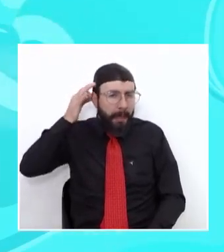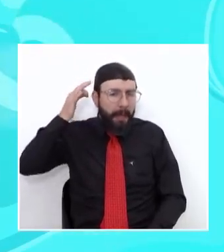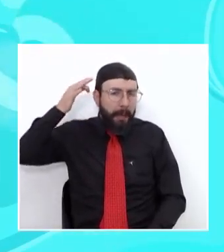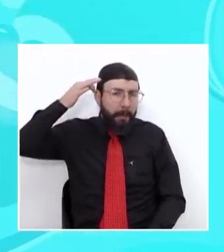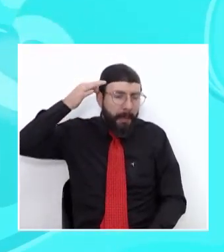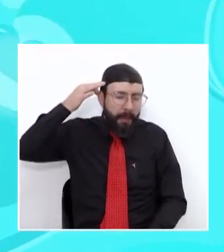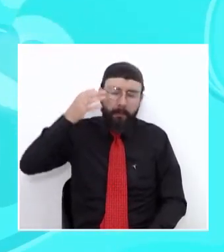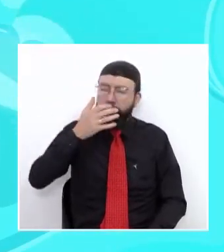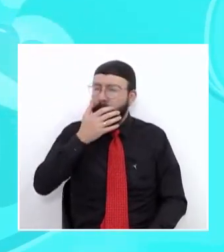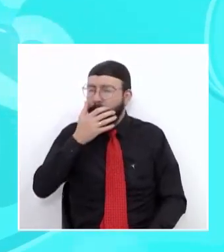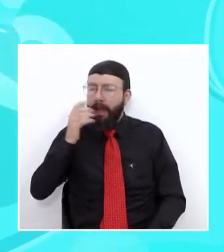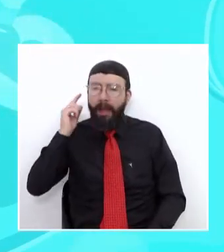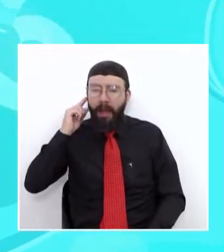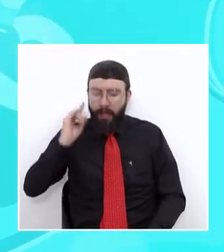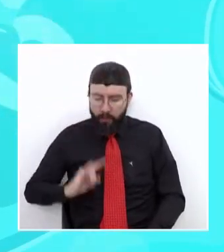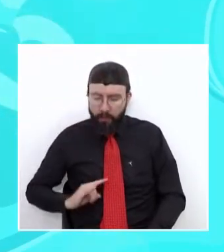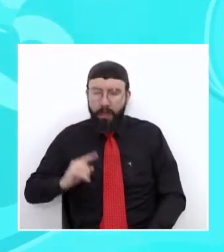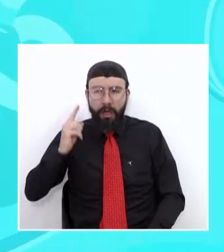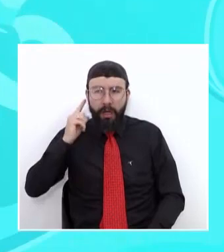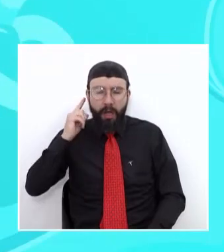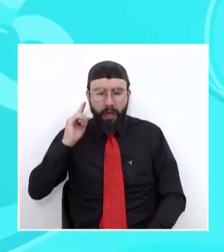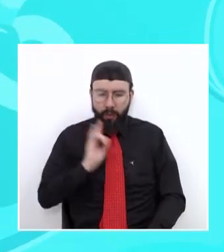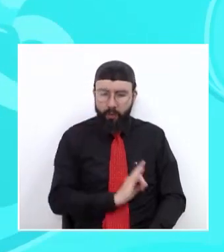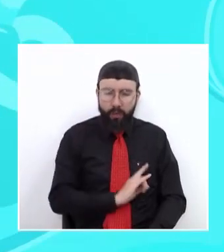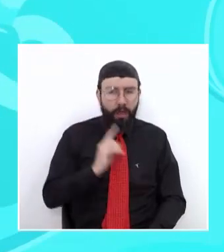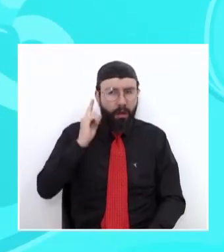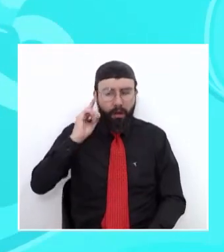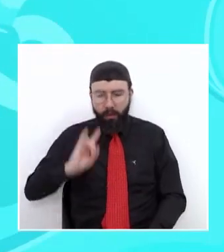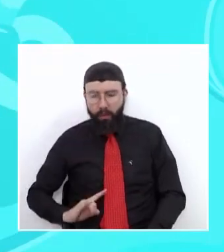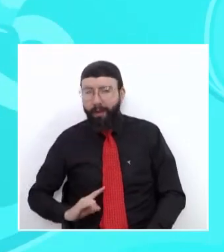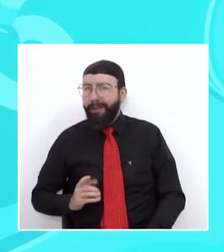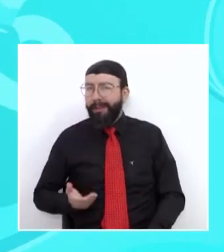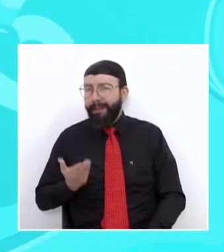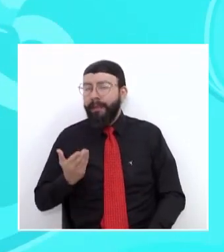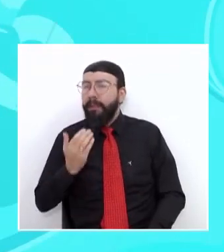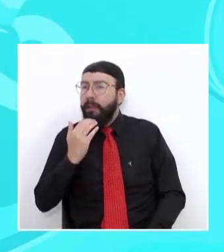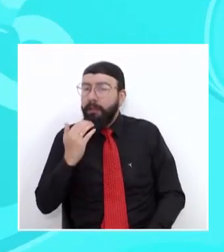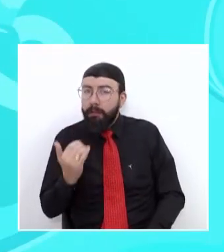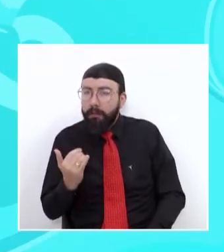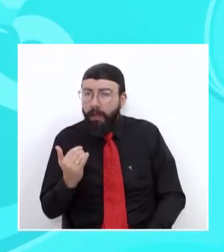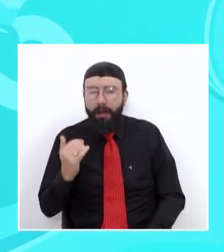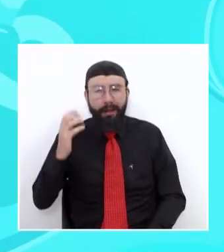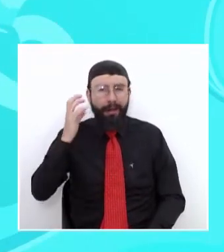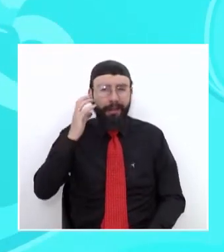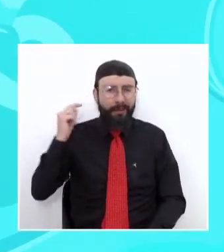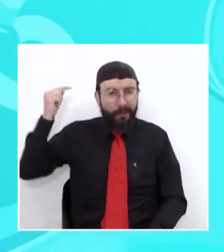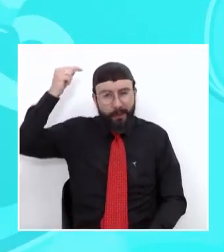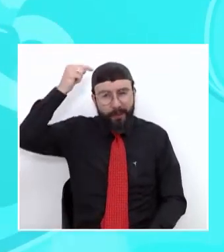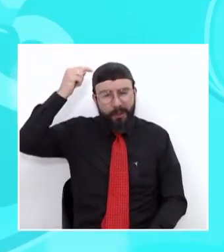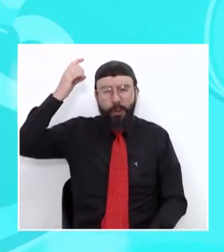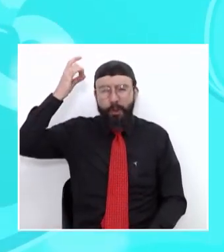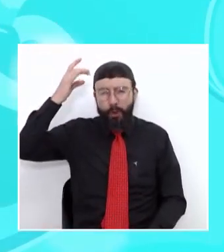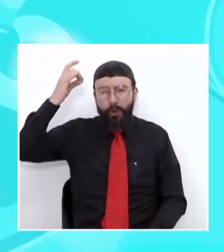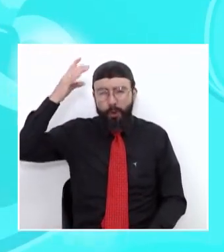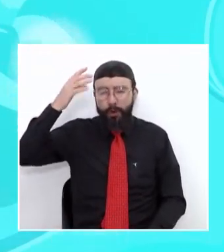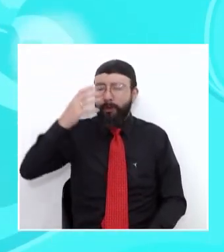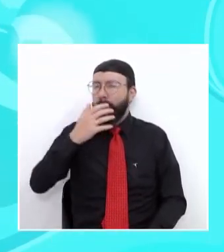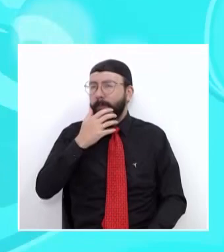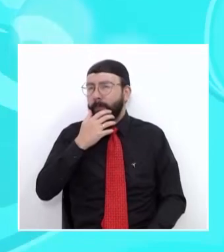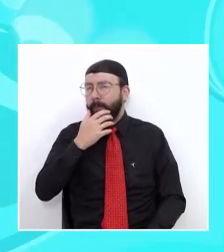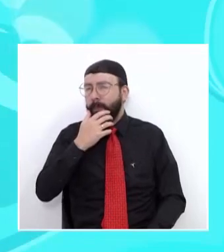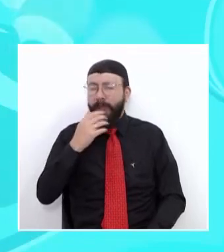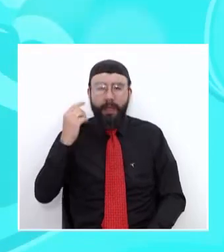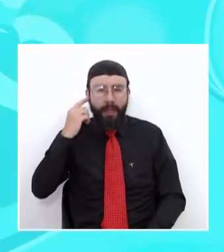cuenta que nos pueden estar asociados a problemas con dolores de cabeza, a alteraciones a